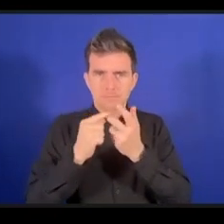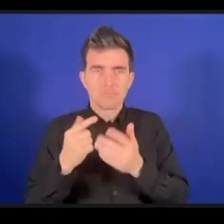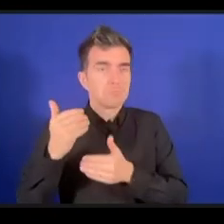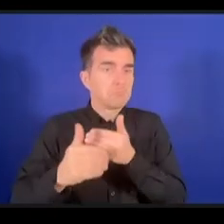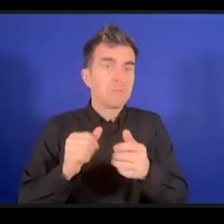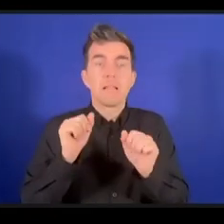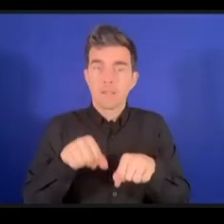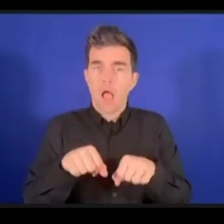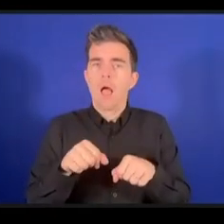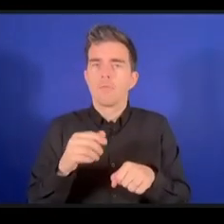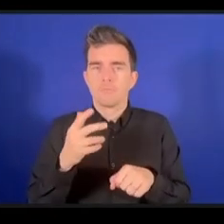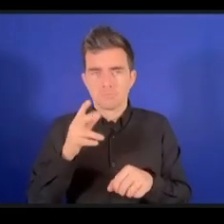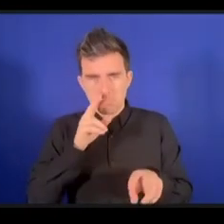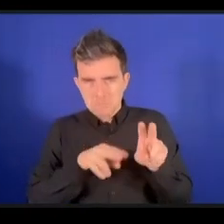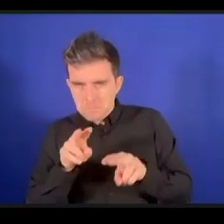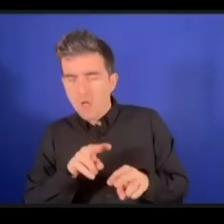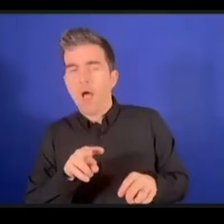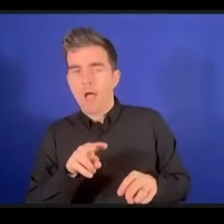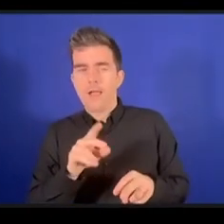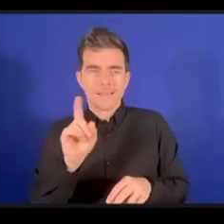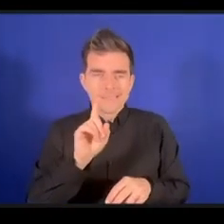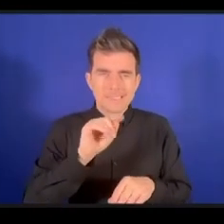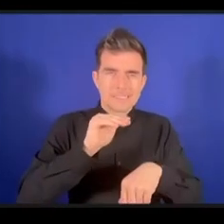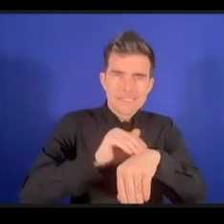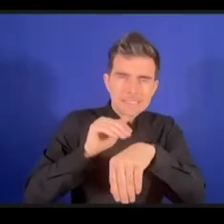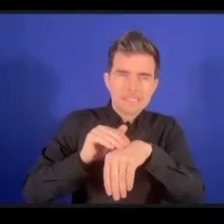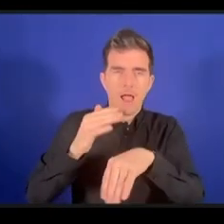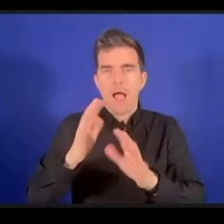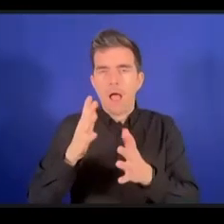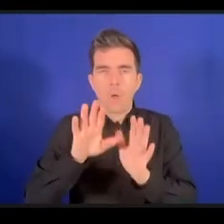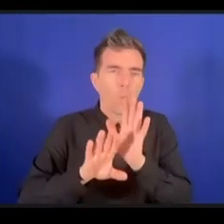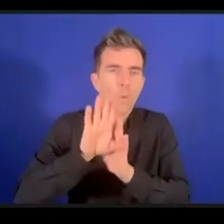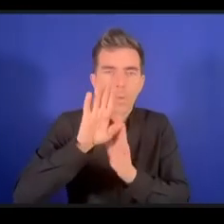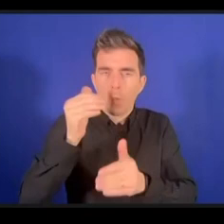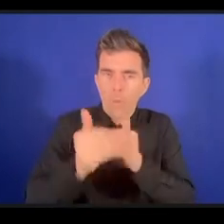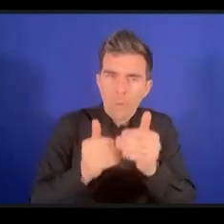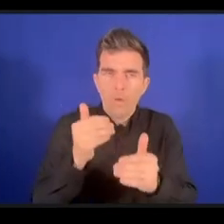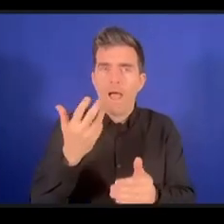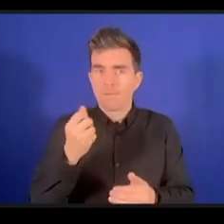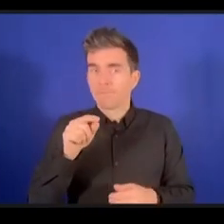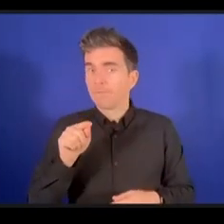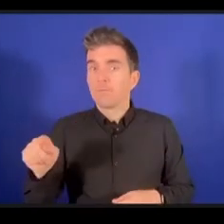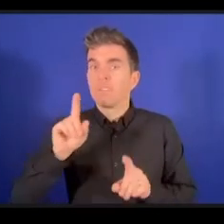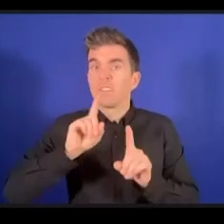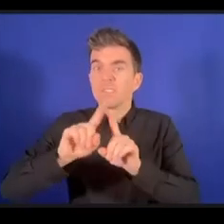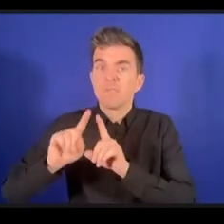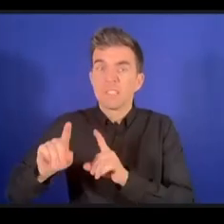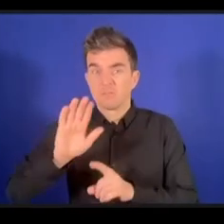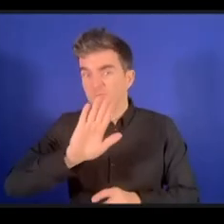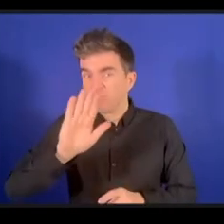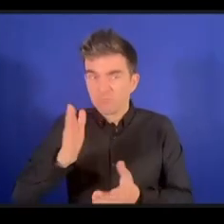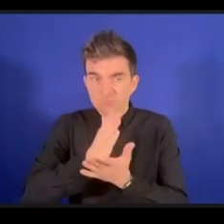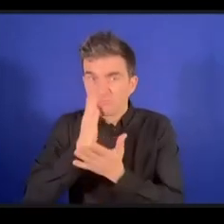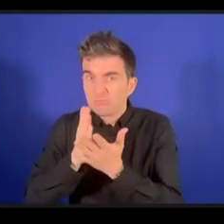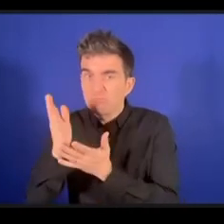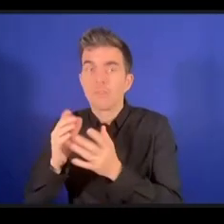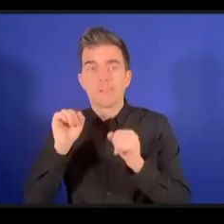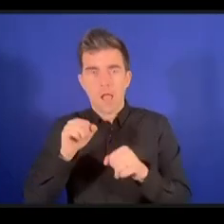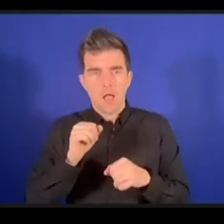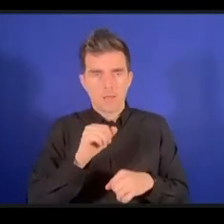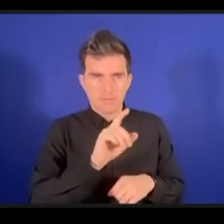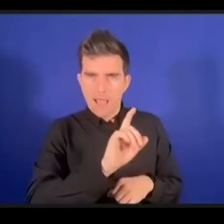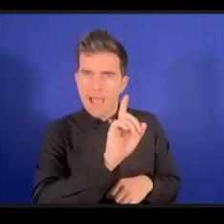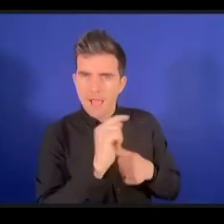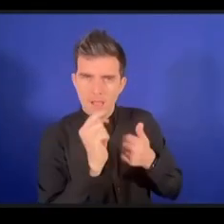tenemos que informar al parte del del desarrollo que incluyan diferentes grados